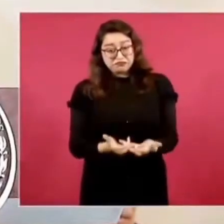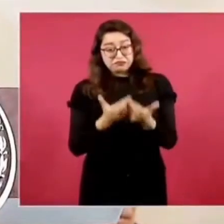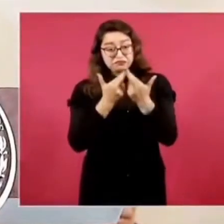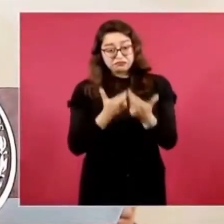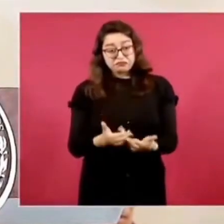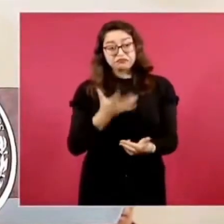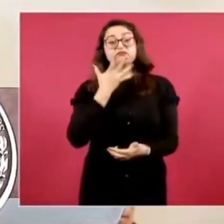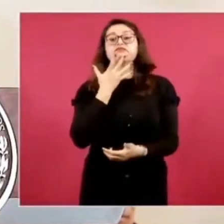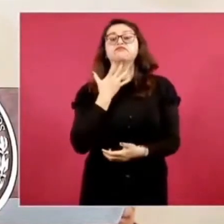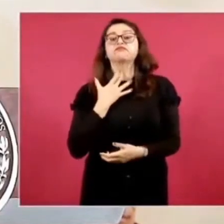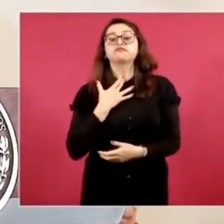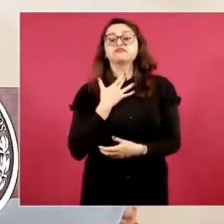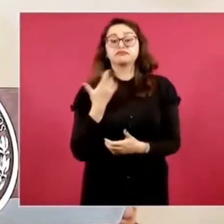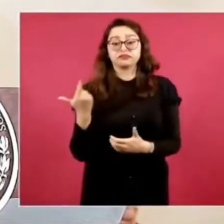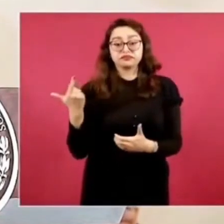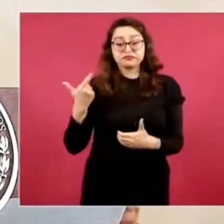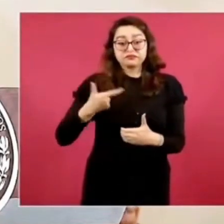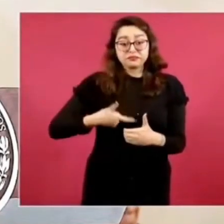gasolinas